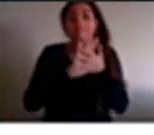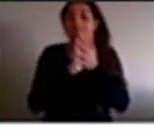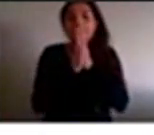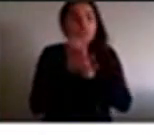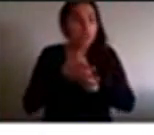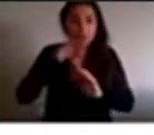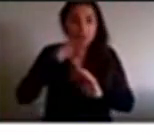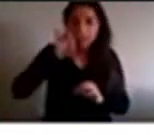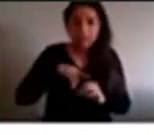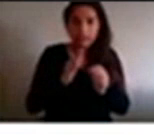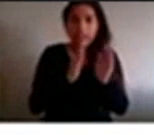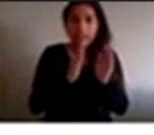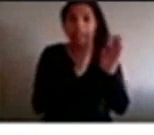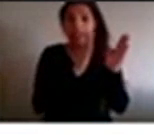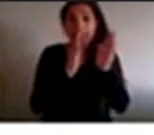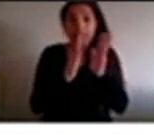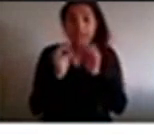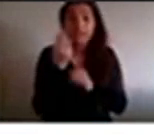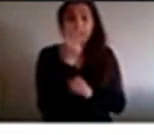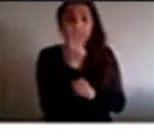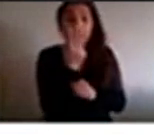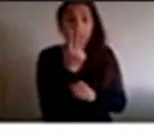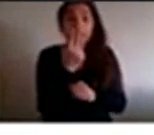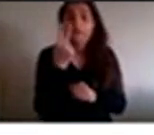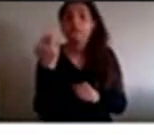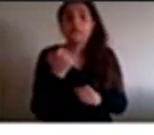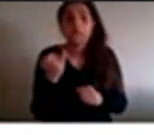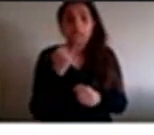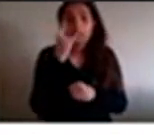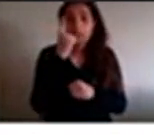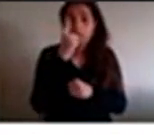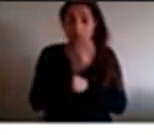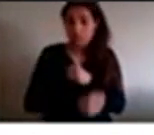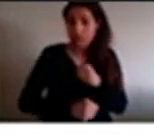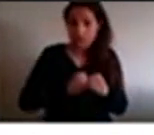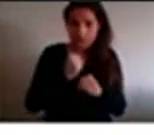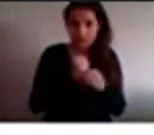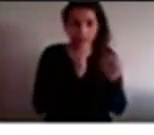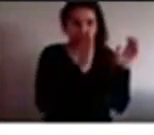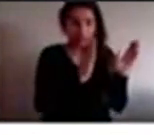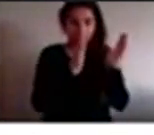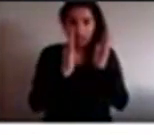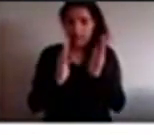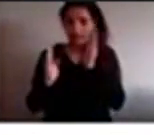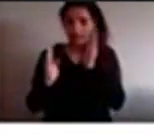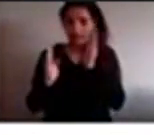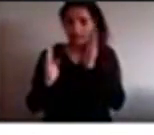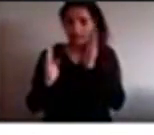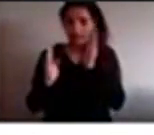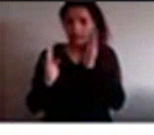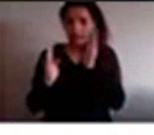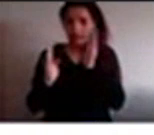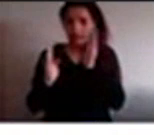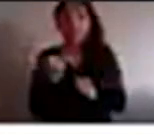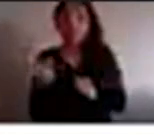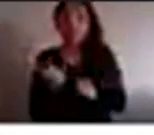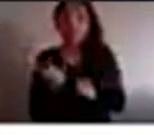trimestralmente estamos entregando cifras. En estos días están por salir las cifras de cómo vamos a 30 de